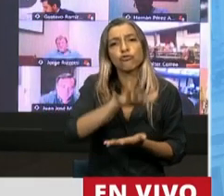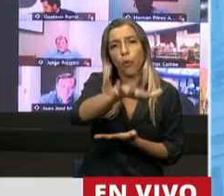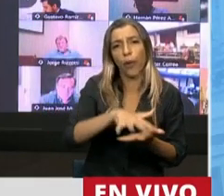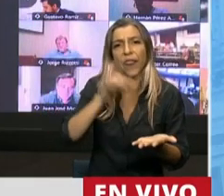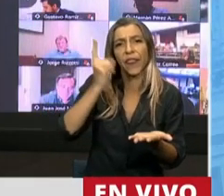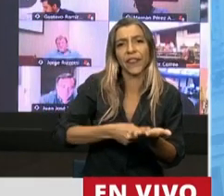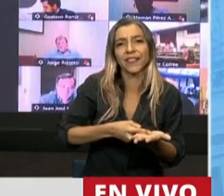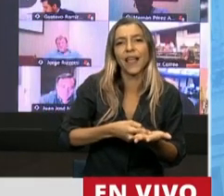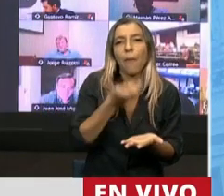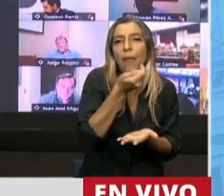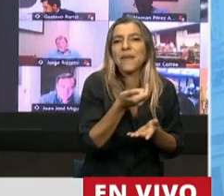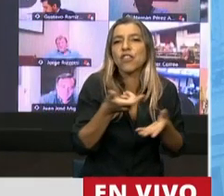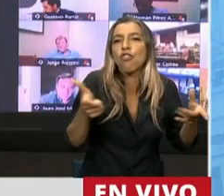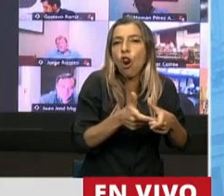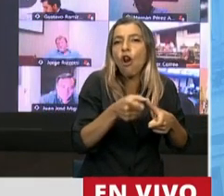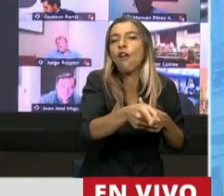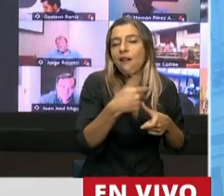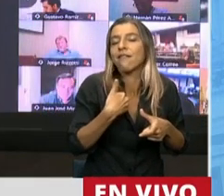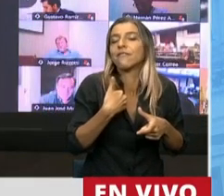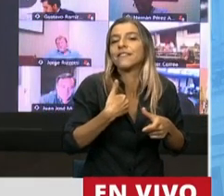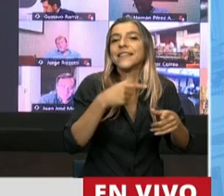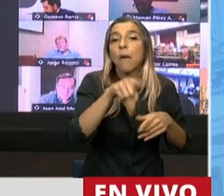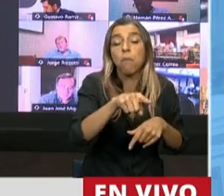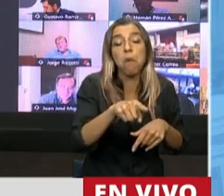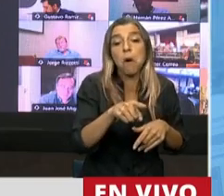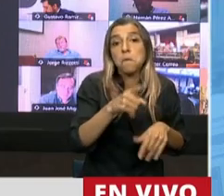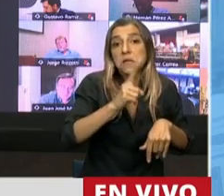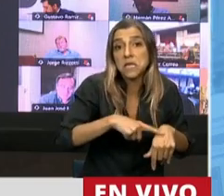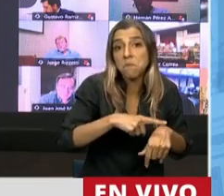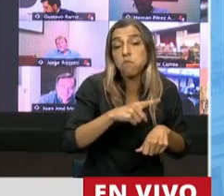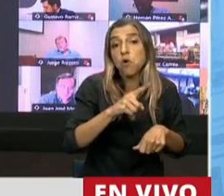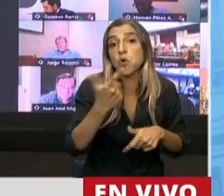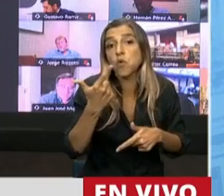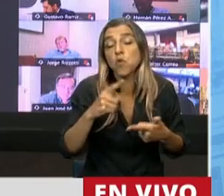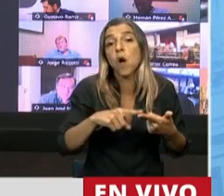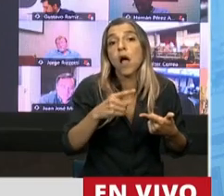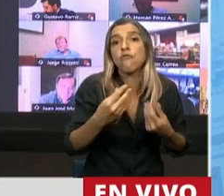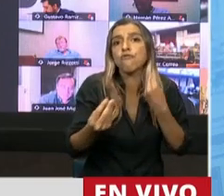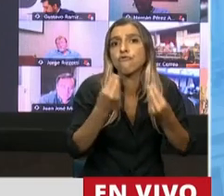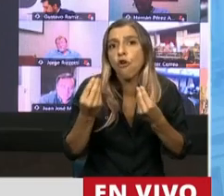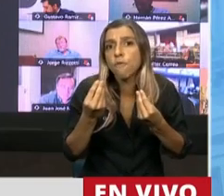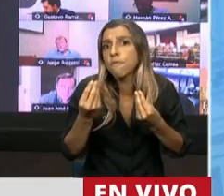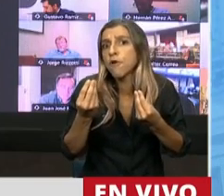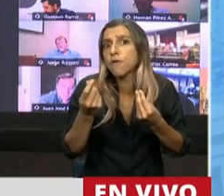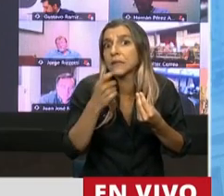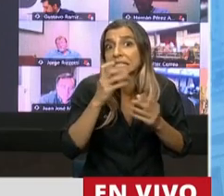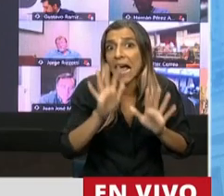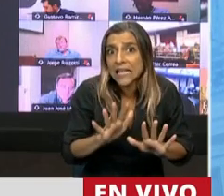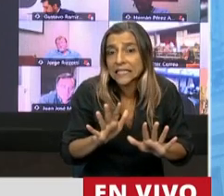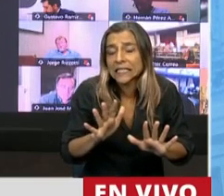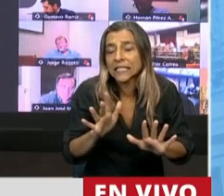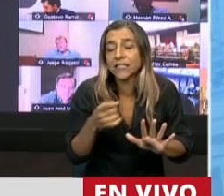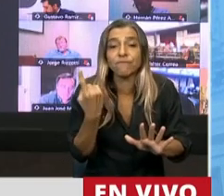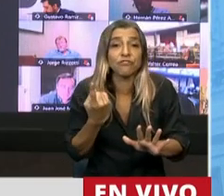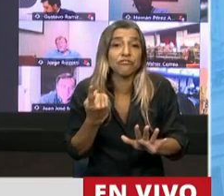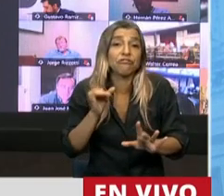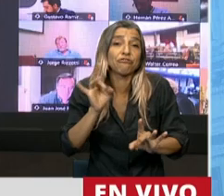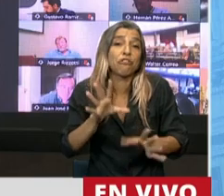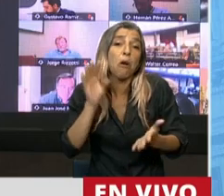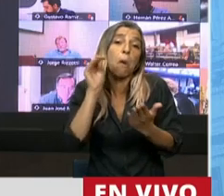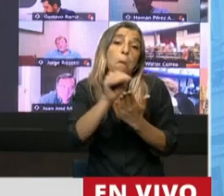ese aspecto. Sin tiempos, sin decir cómo, solamente nos quedamos en una enunciación de deseos, nada